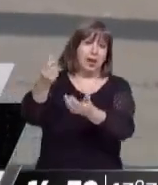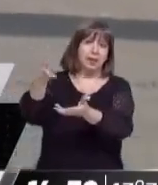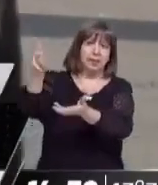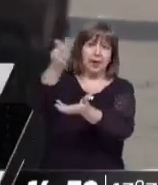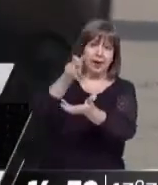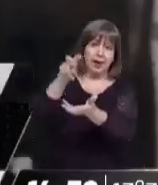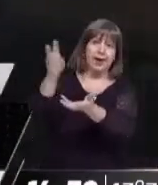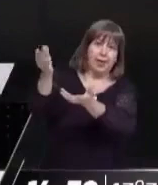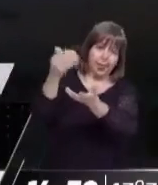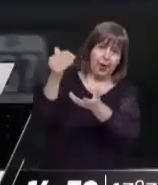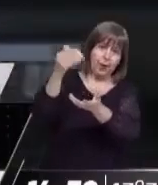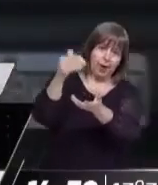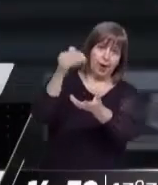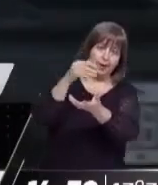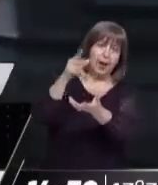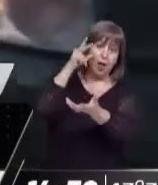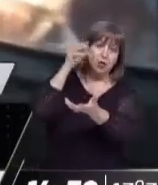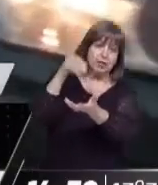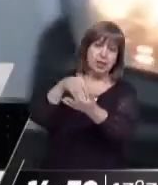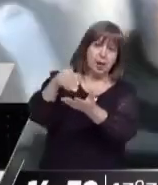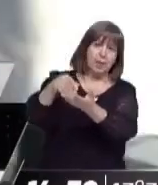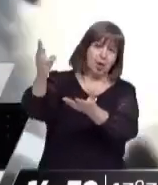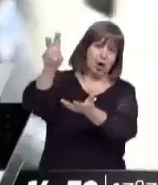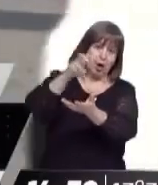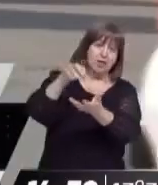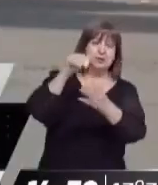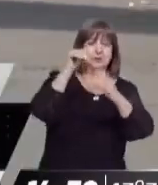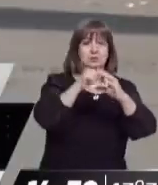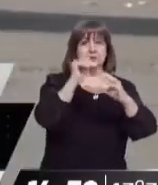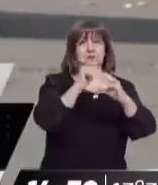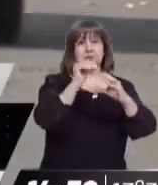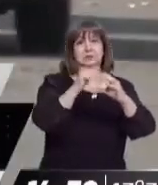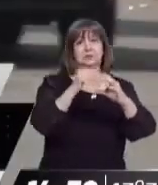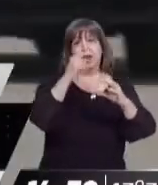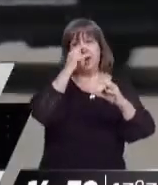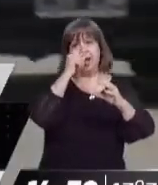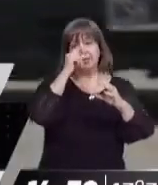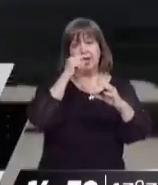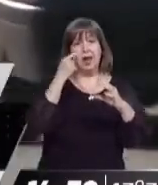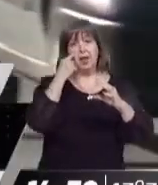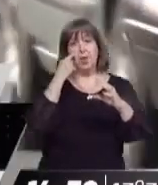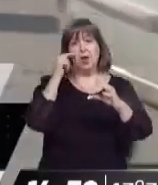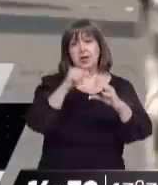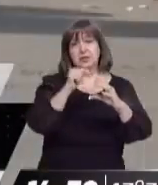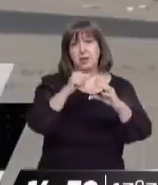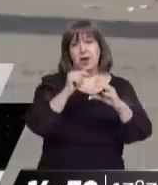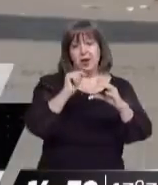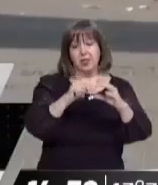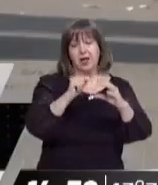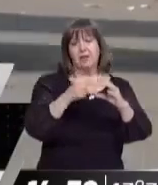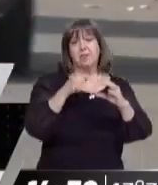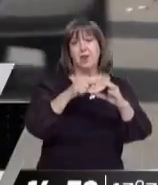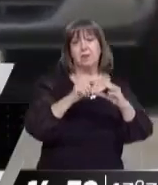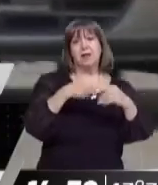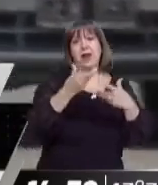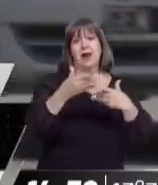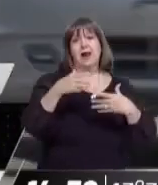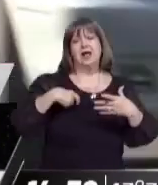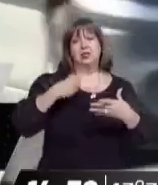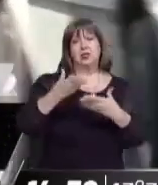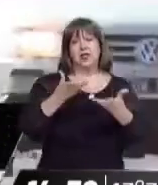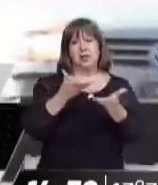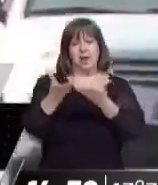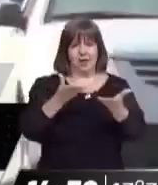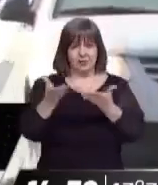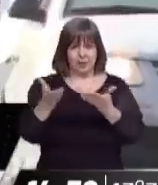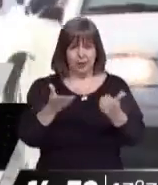los lacerinos, devuelvan el dinero y ese dinero pueda ser devuelto a la sociedad en servicios, a responsabilidad. ¿De